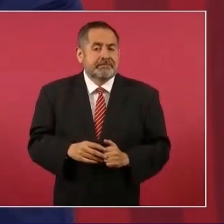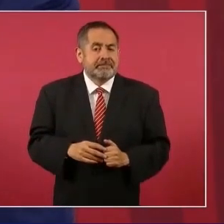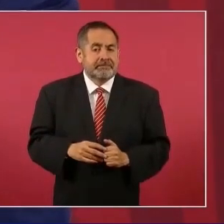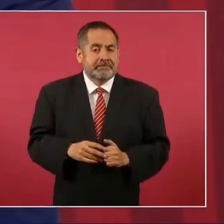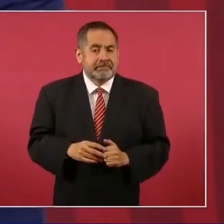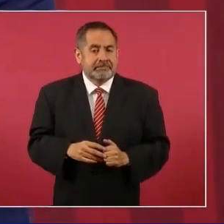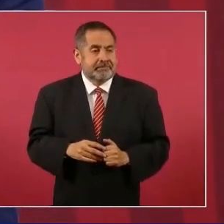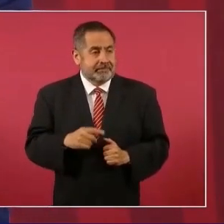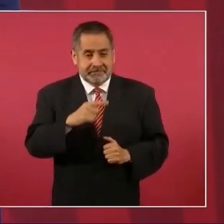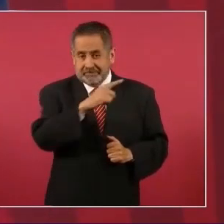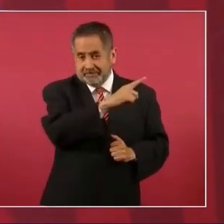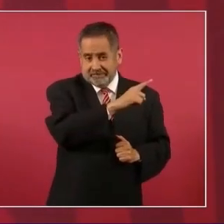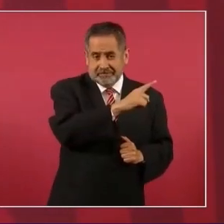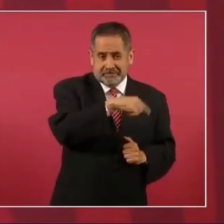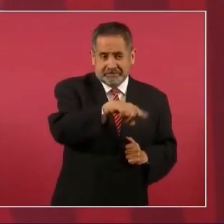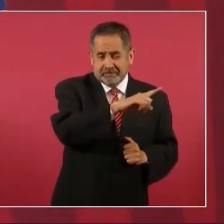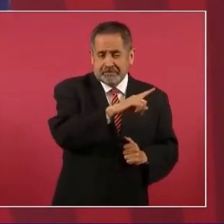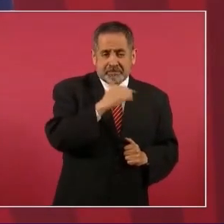acabar